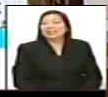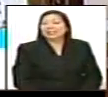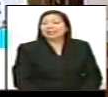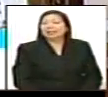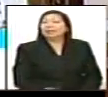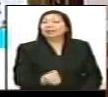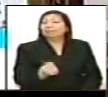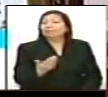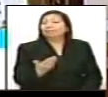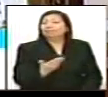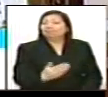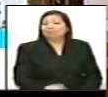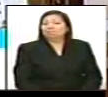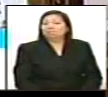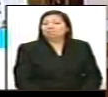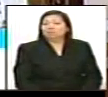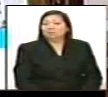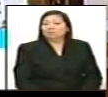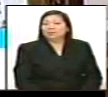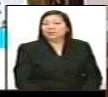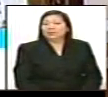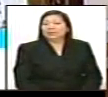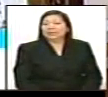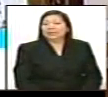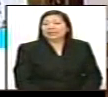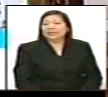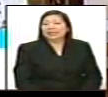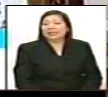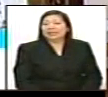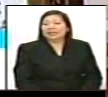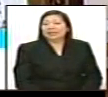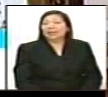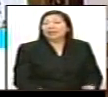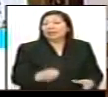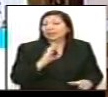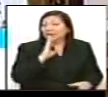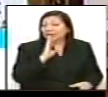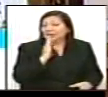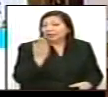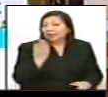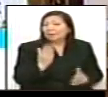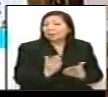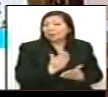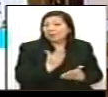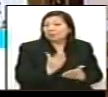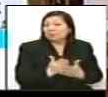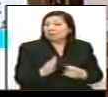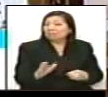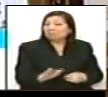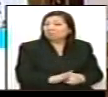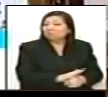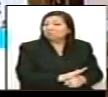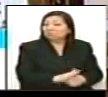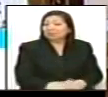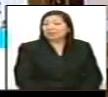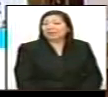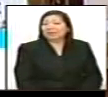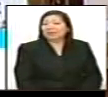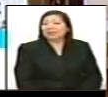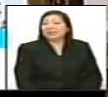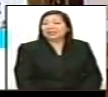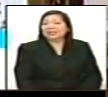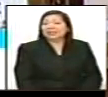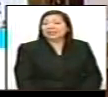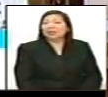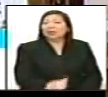del dinero, me parece que los comentarios hechos por Diana son absolutamente